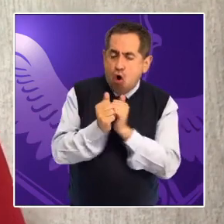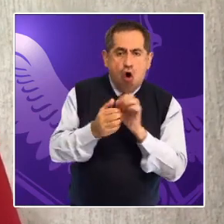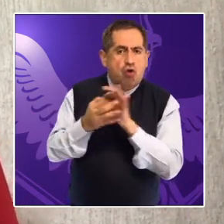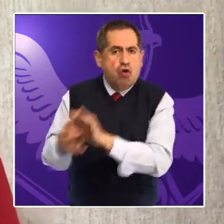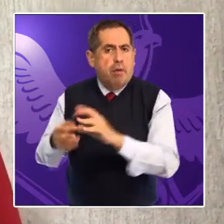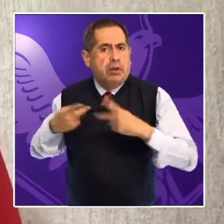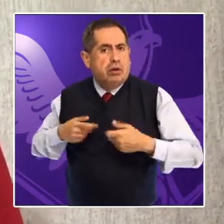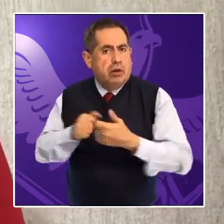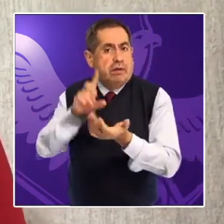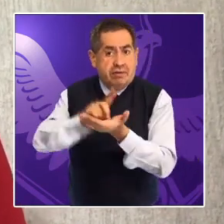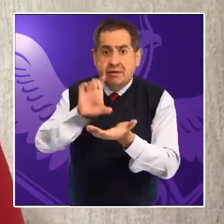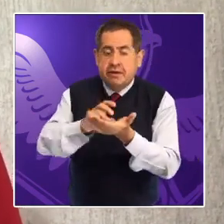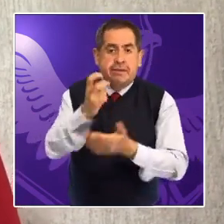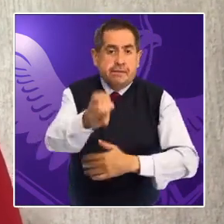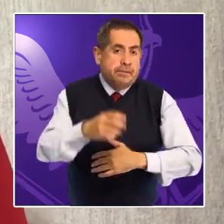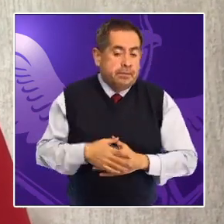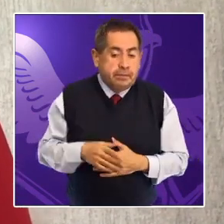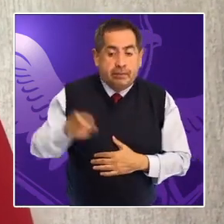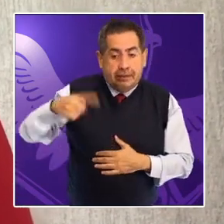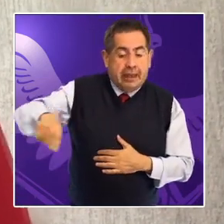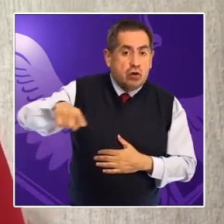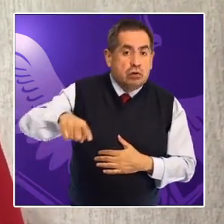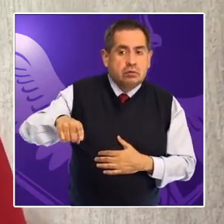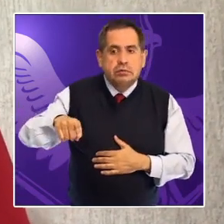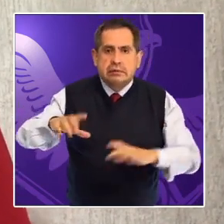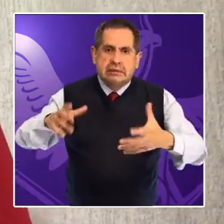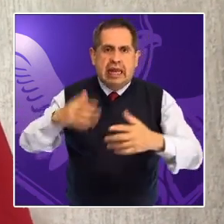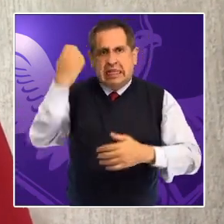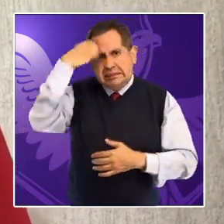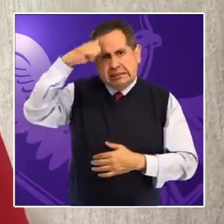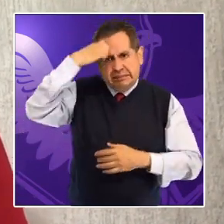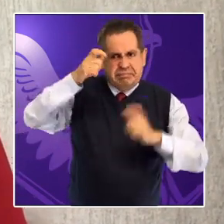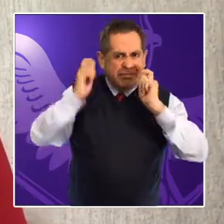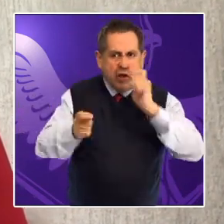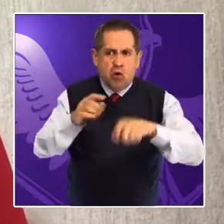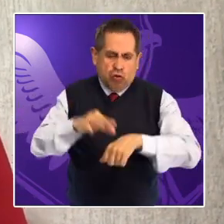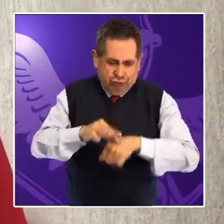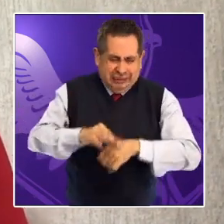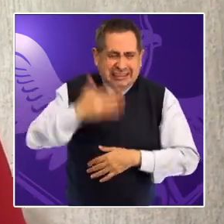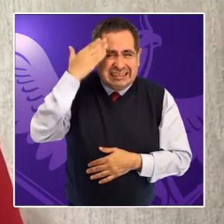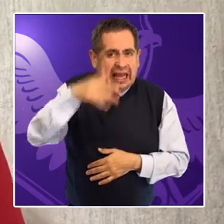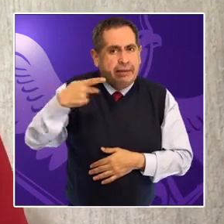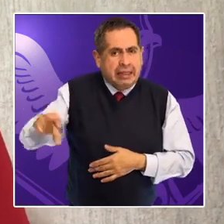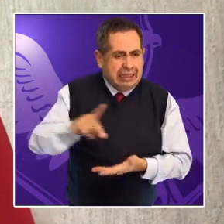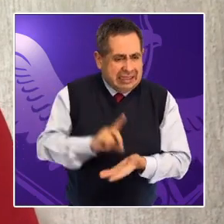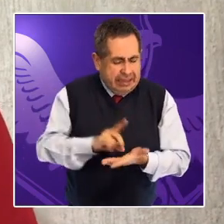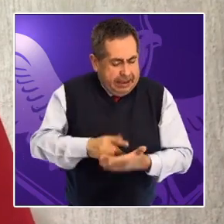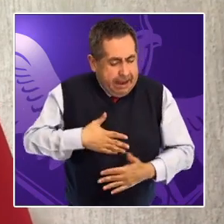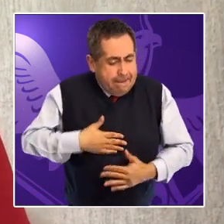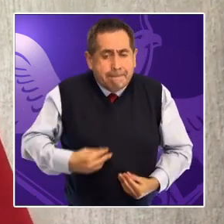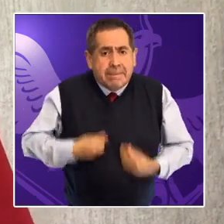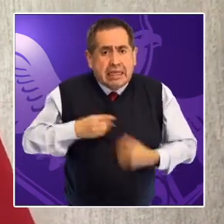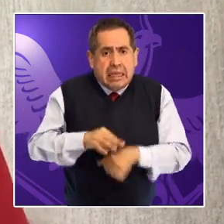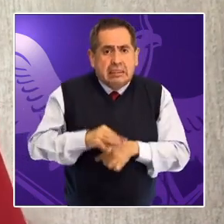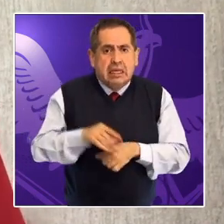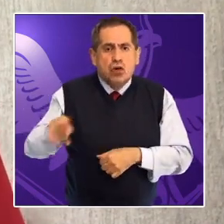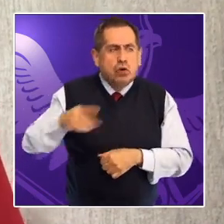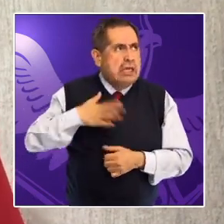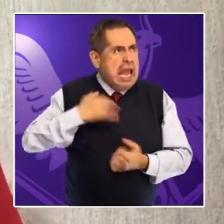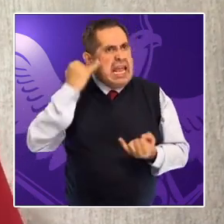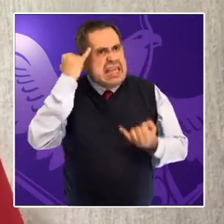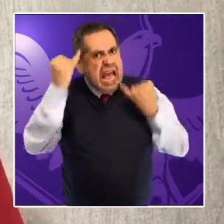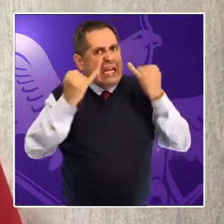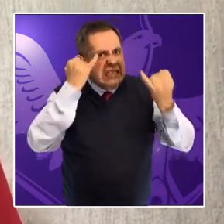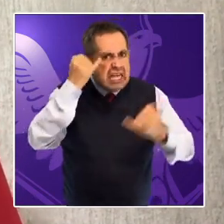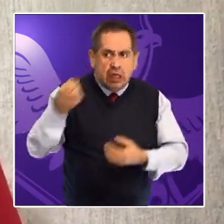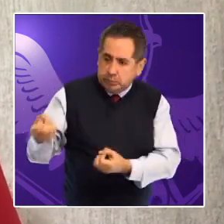de las personas con discapacidad, porque ellos y ellas son los expertos en su discapacidad. Ellos y ellas tendrán mucho mejores ideas y a